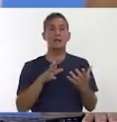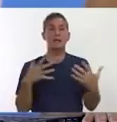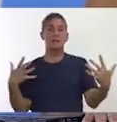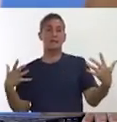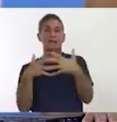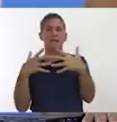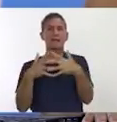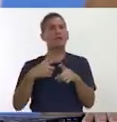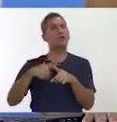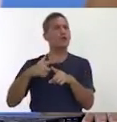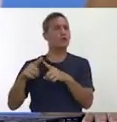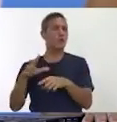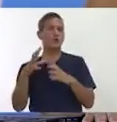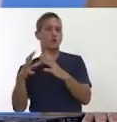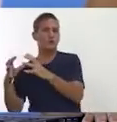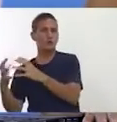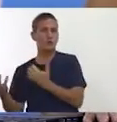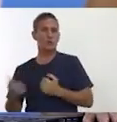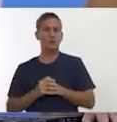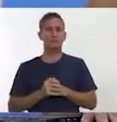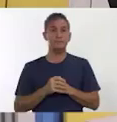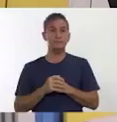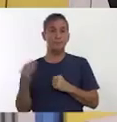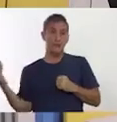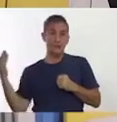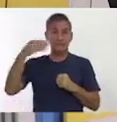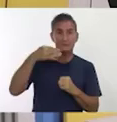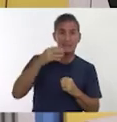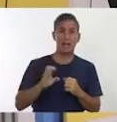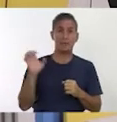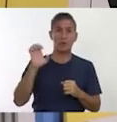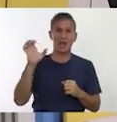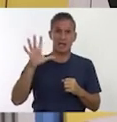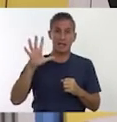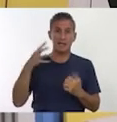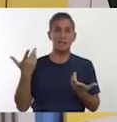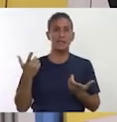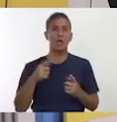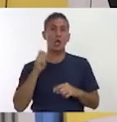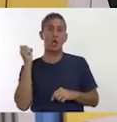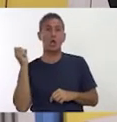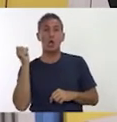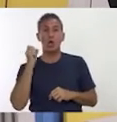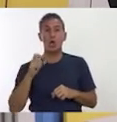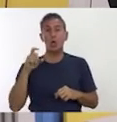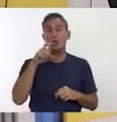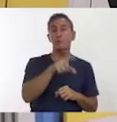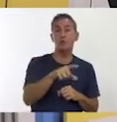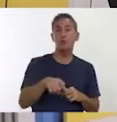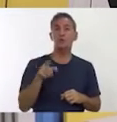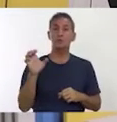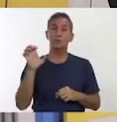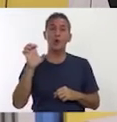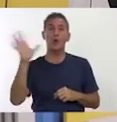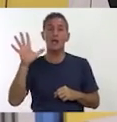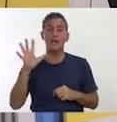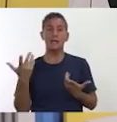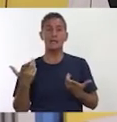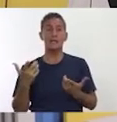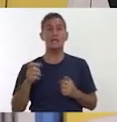cuerpo con respecto a otros cuerpos. Llegamos a la energía. Y por último, la